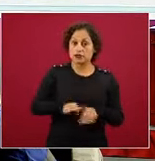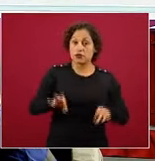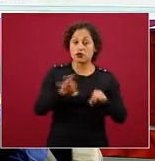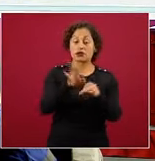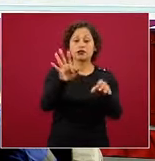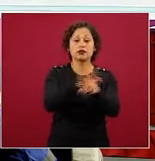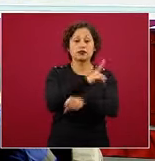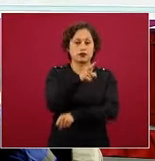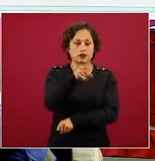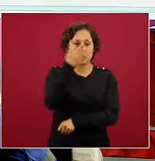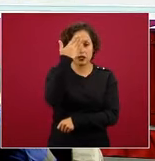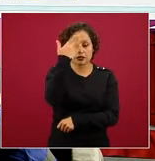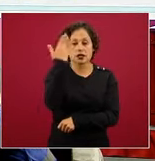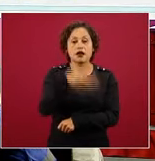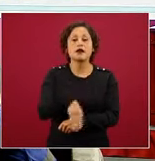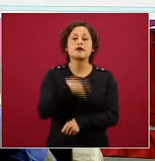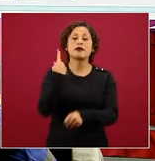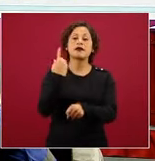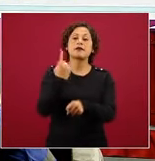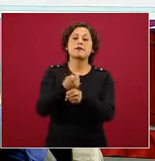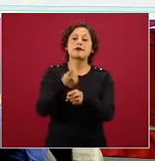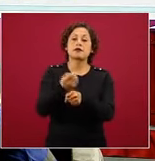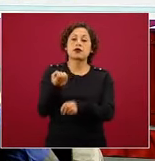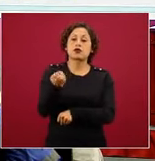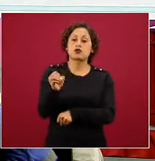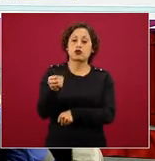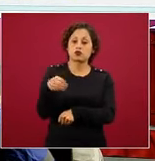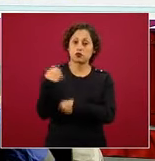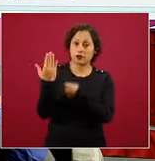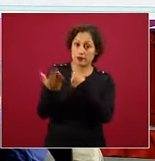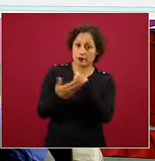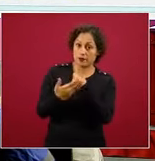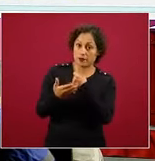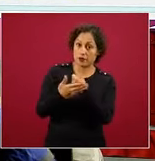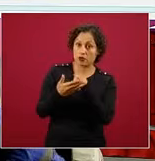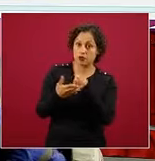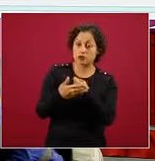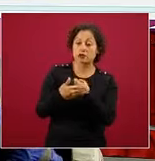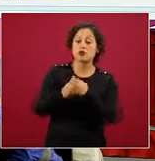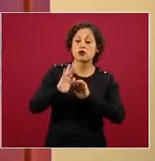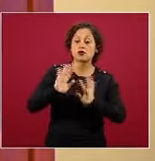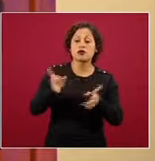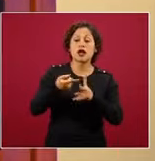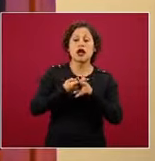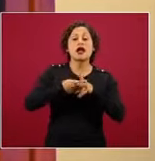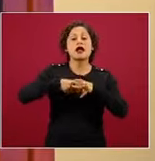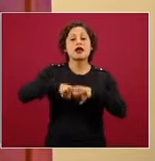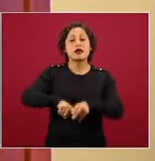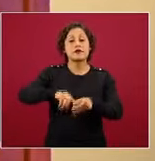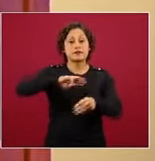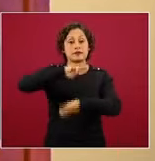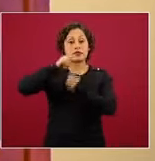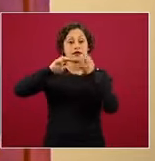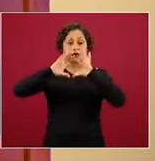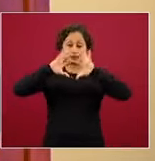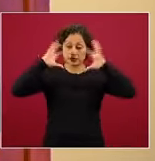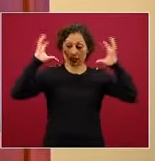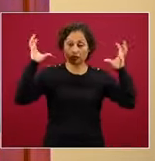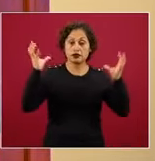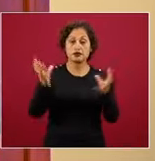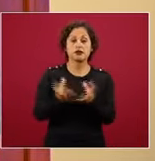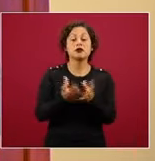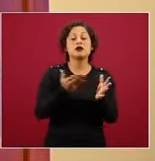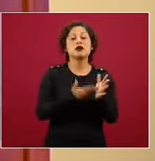de octubre, en unas 4 semanas, se lanza a nivel global el Decenio por el Envejecimiento